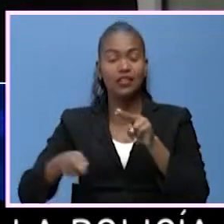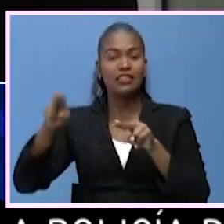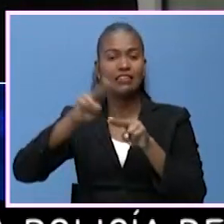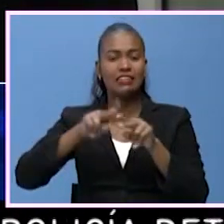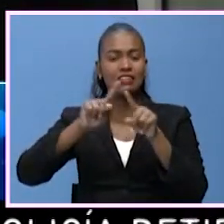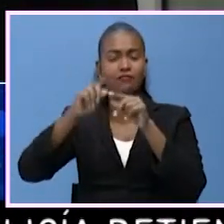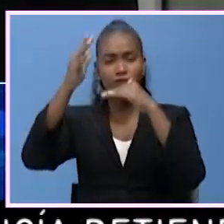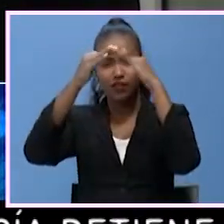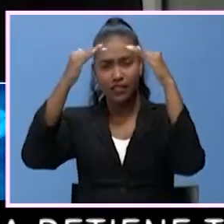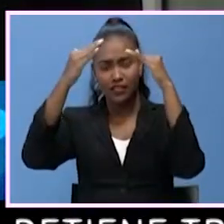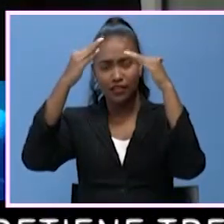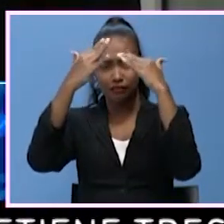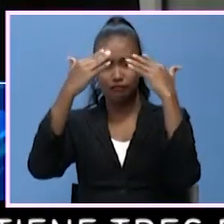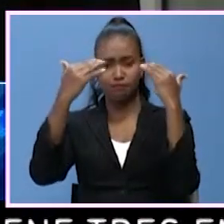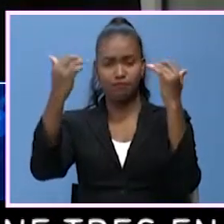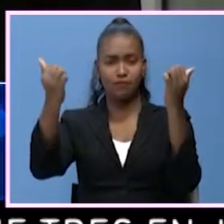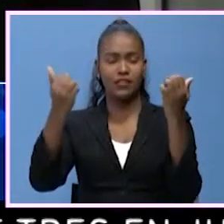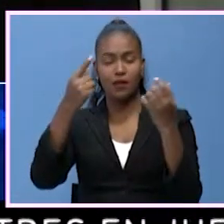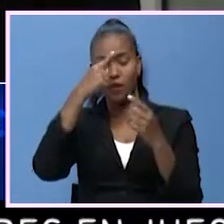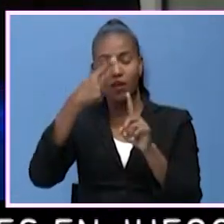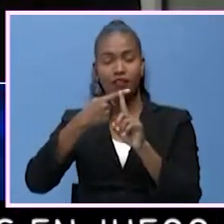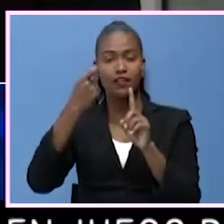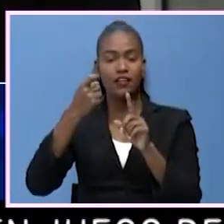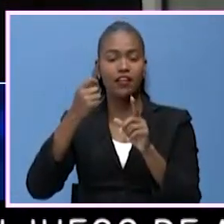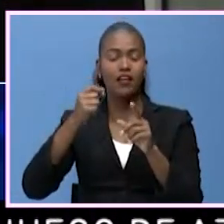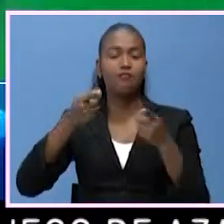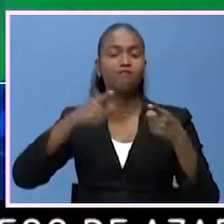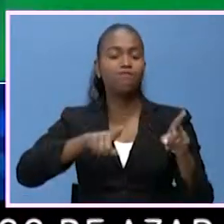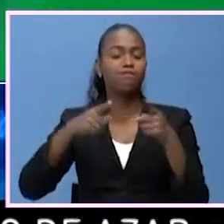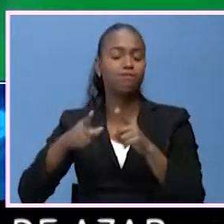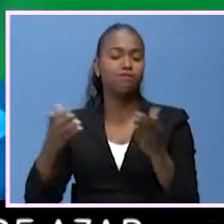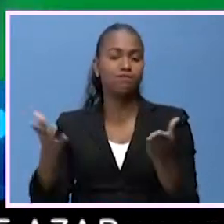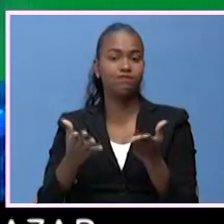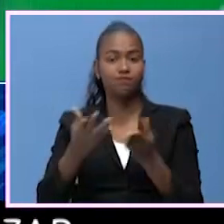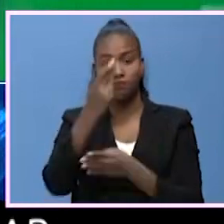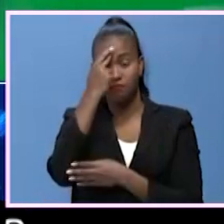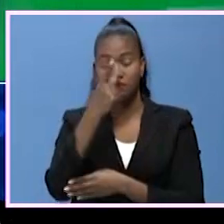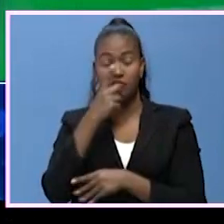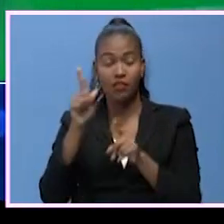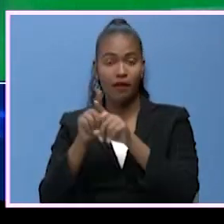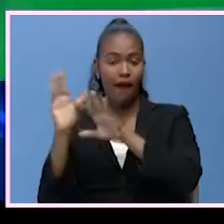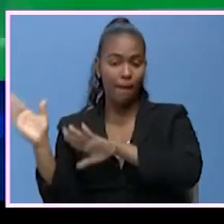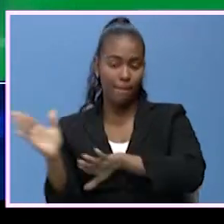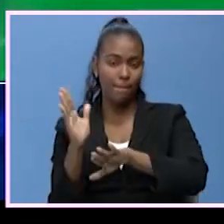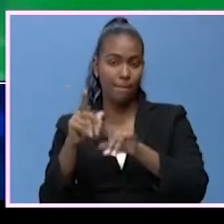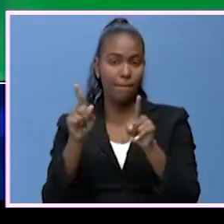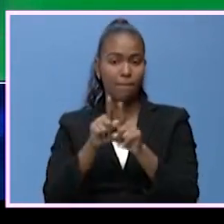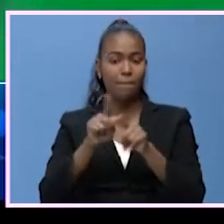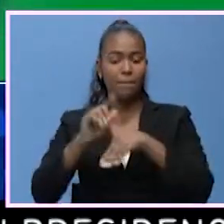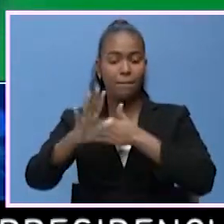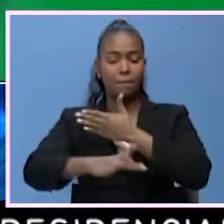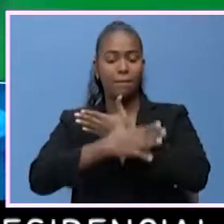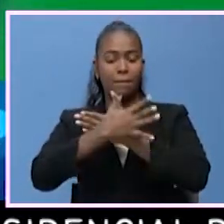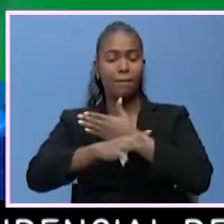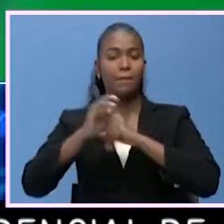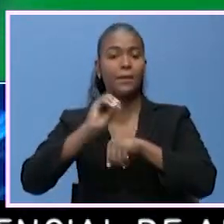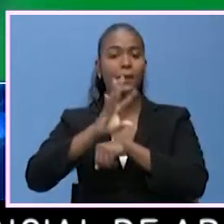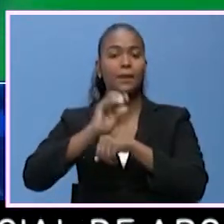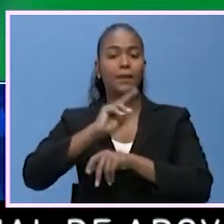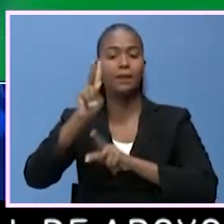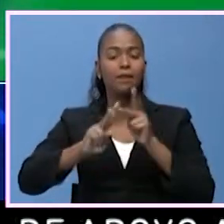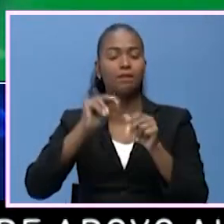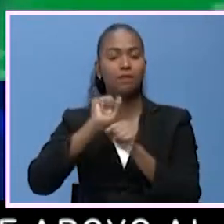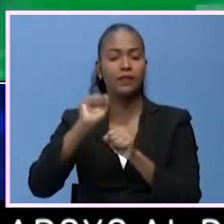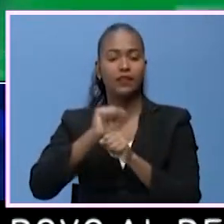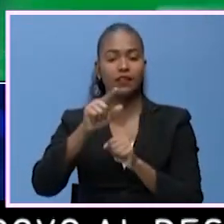nubosos aislados en la tarde, producto pues de los efectos locales y el viento. En cuanto pues a las costas, se les recomienda a los operadores de las